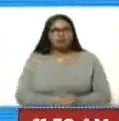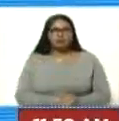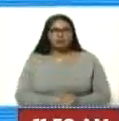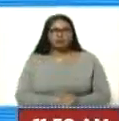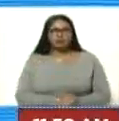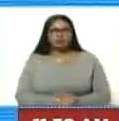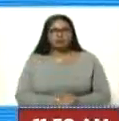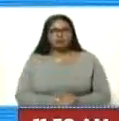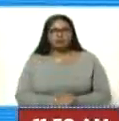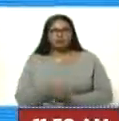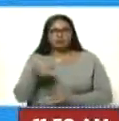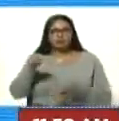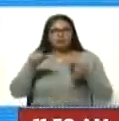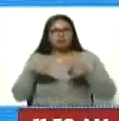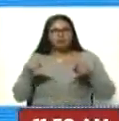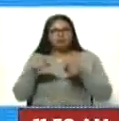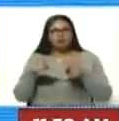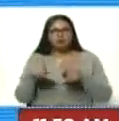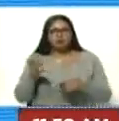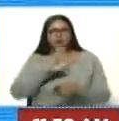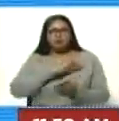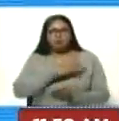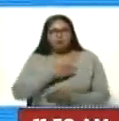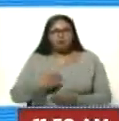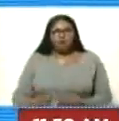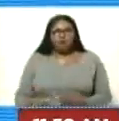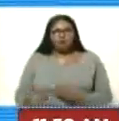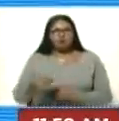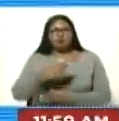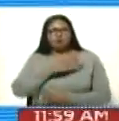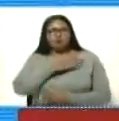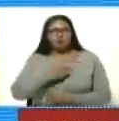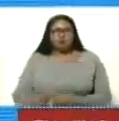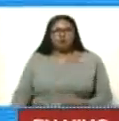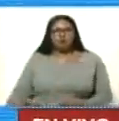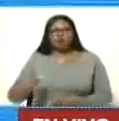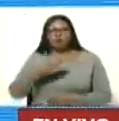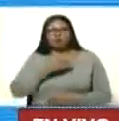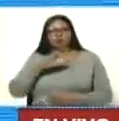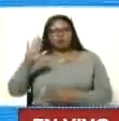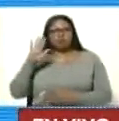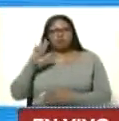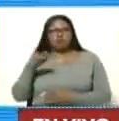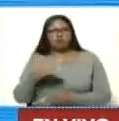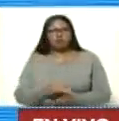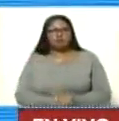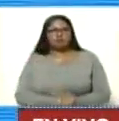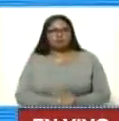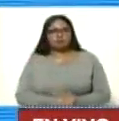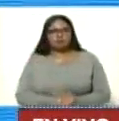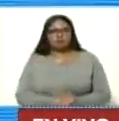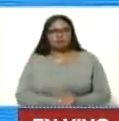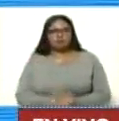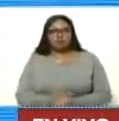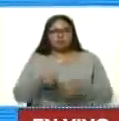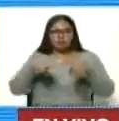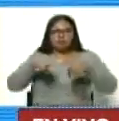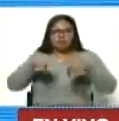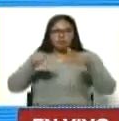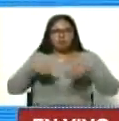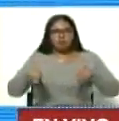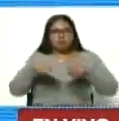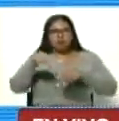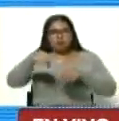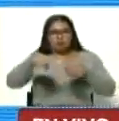en esta sede, se autojuramentó por segunda vez el presidente de Narnia. En esta